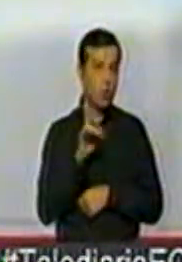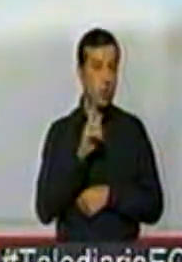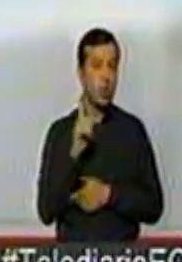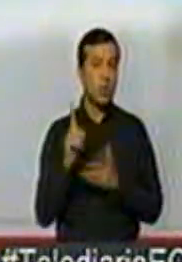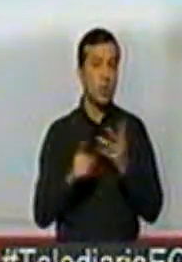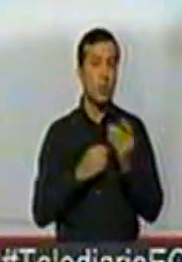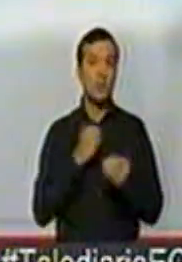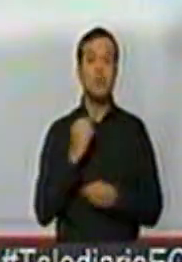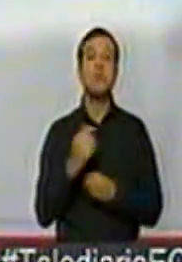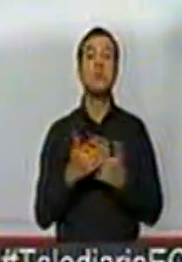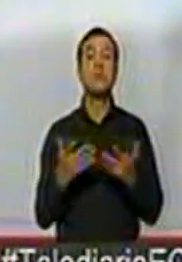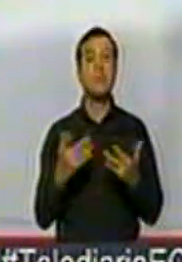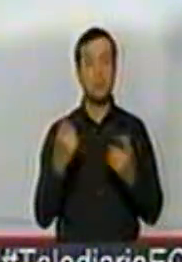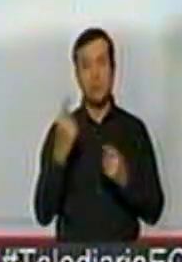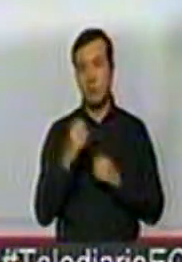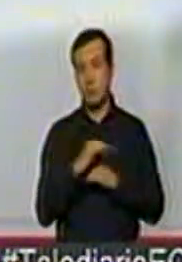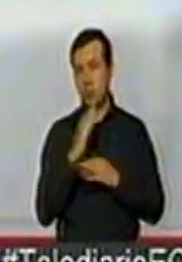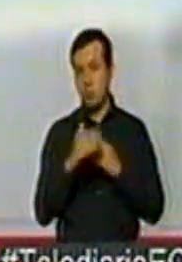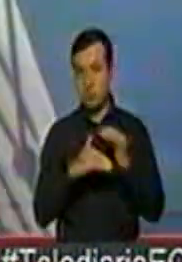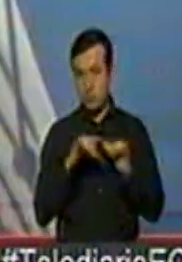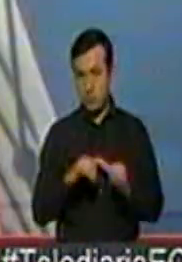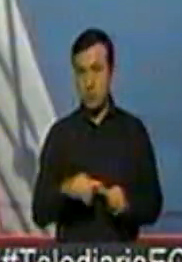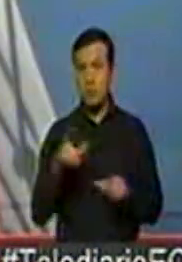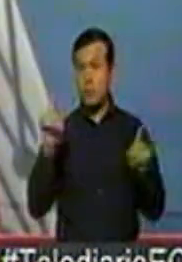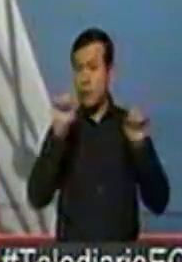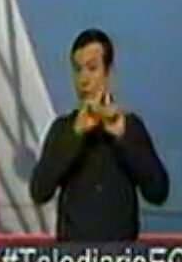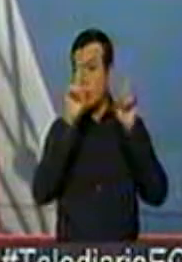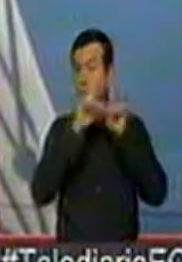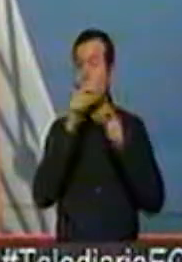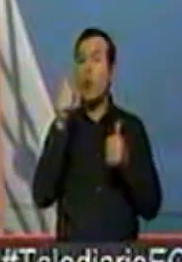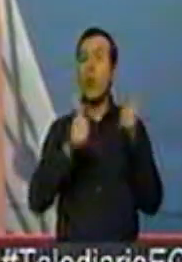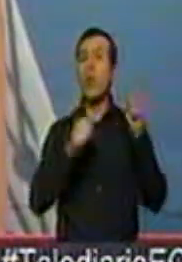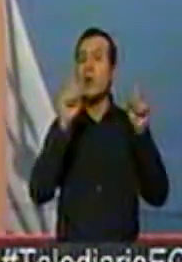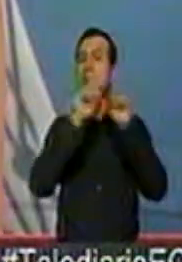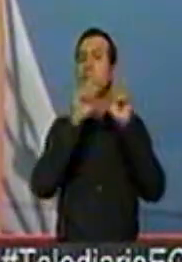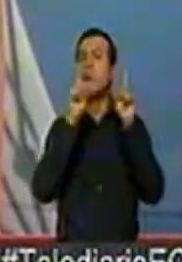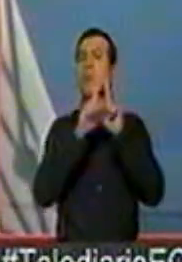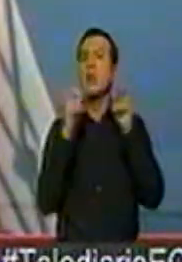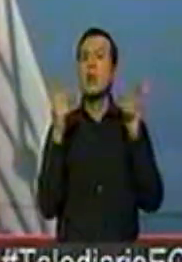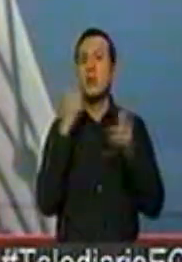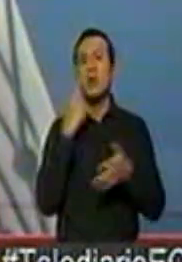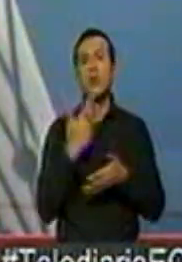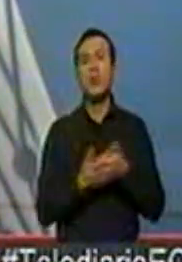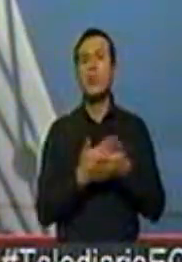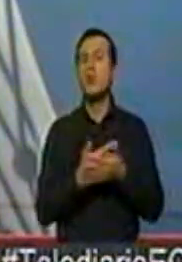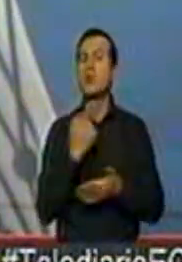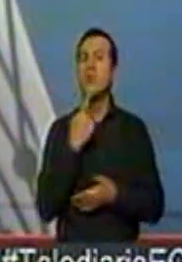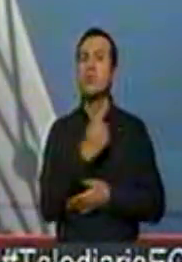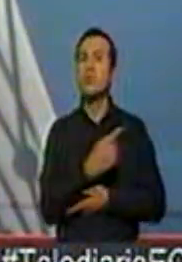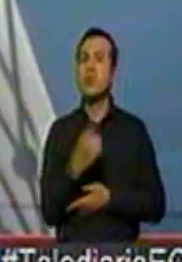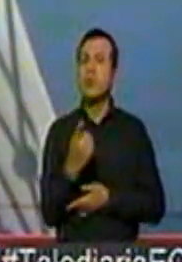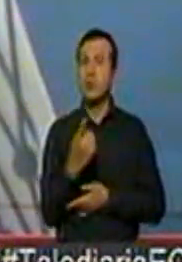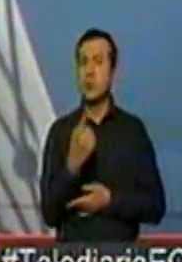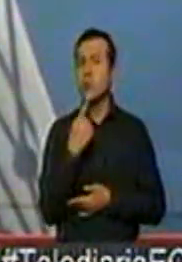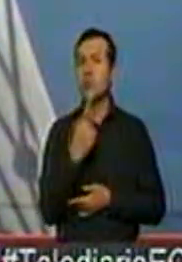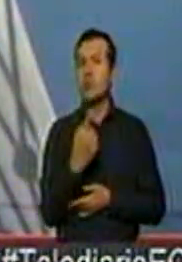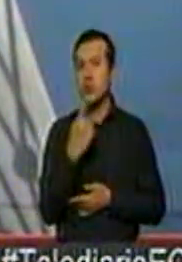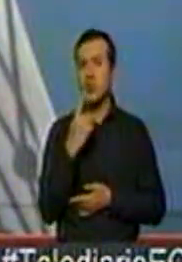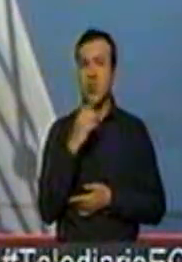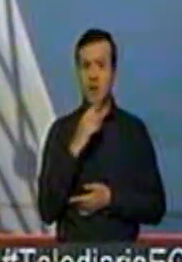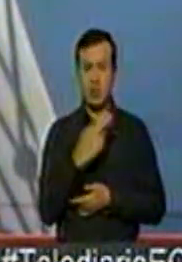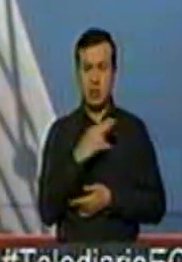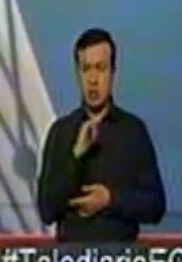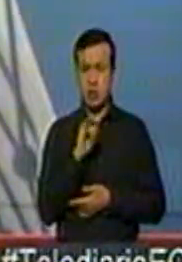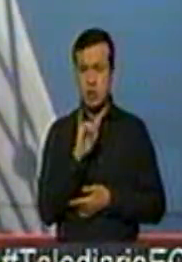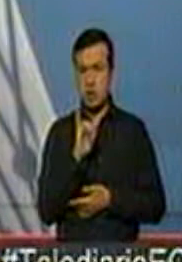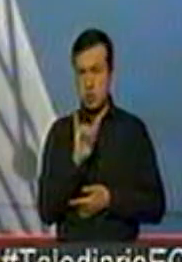marcarse muy claramente en este proceso. ¿Cuáles son las empresas que están involucradas según los documentos que ustedes analizaron? Se habla de Sinohidro, entre